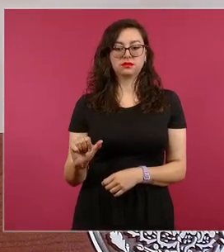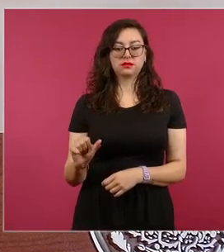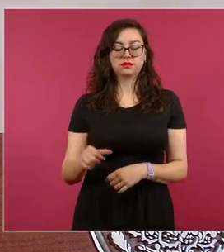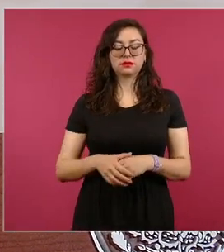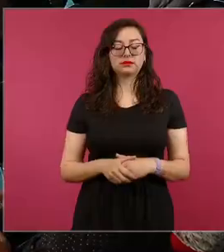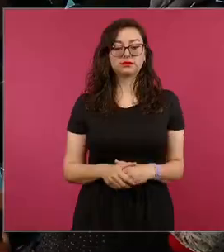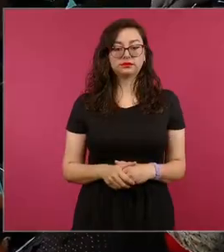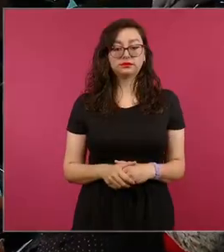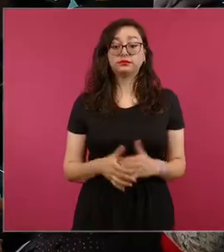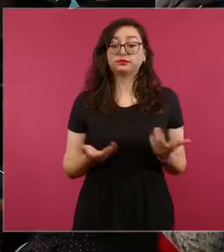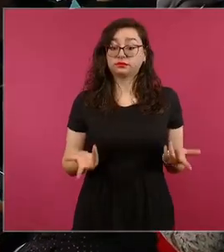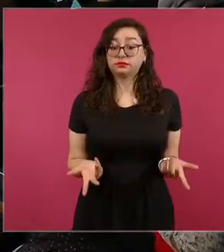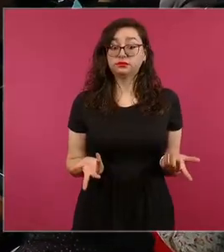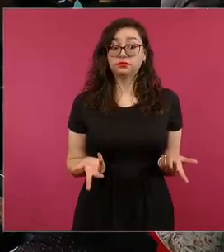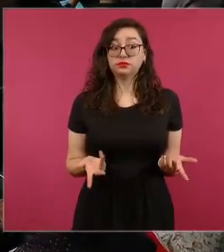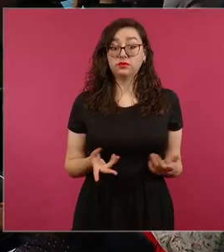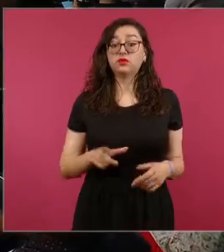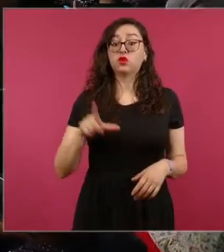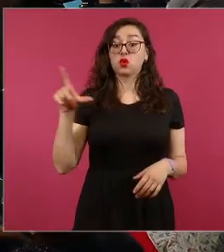Y es el mejor sistema